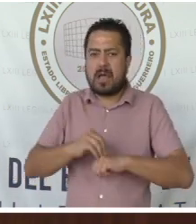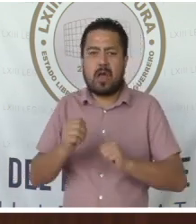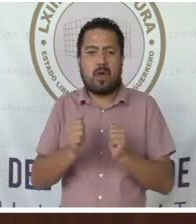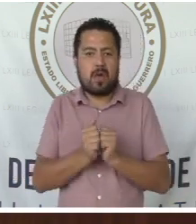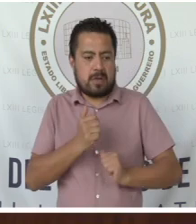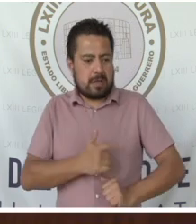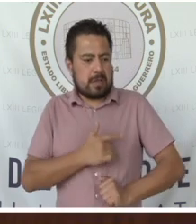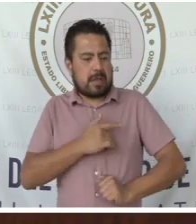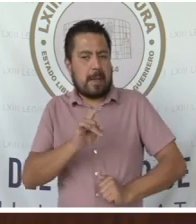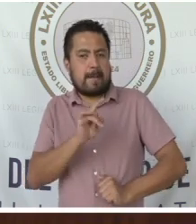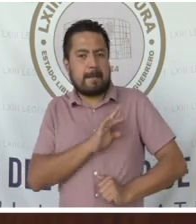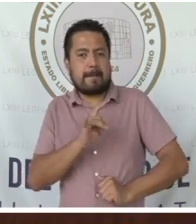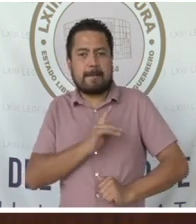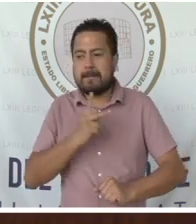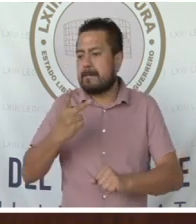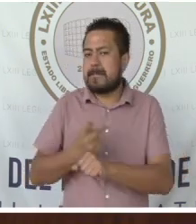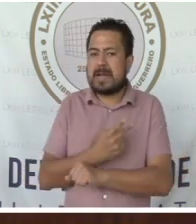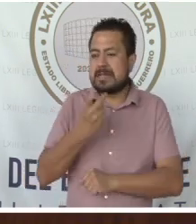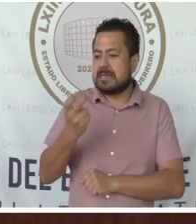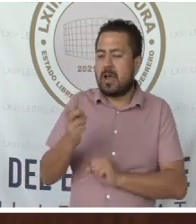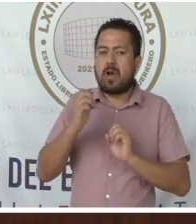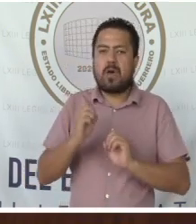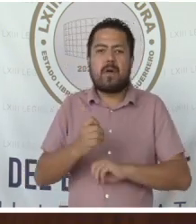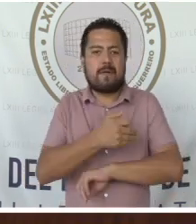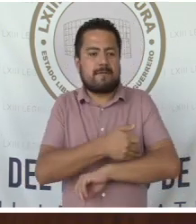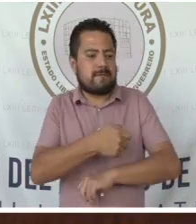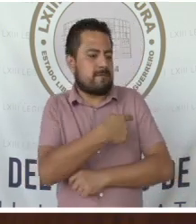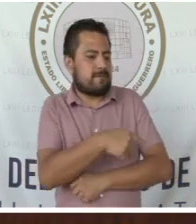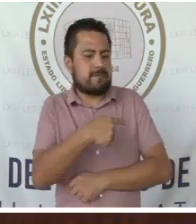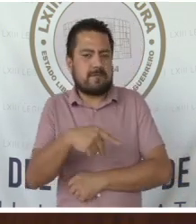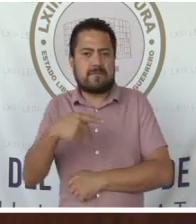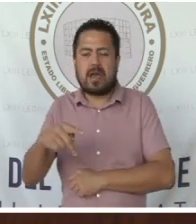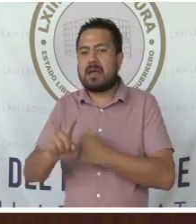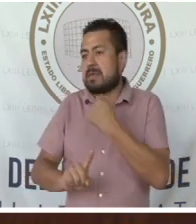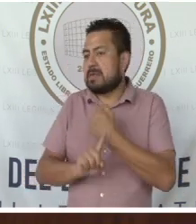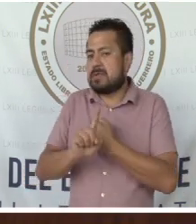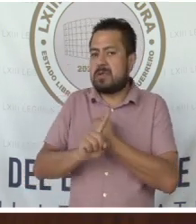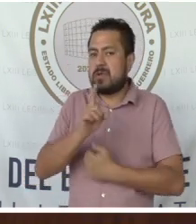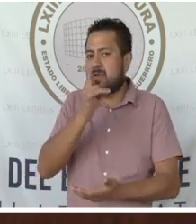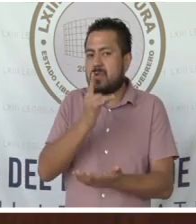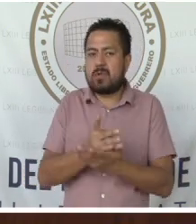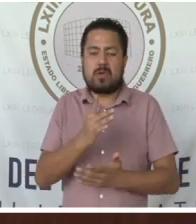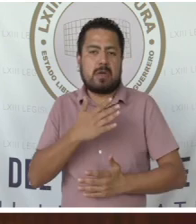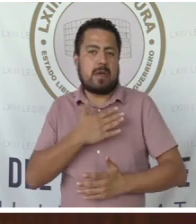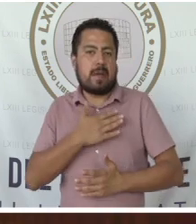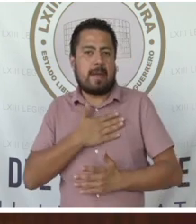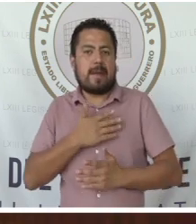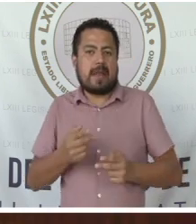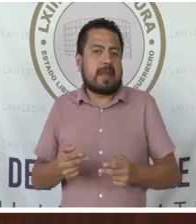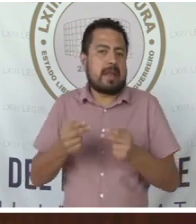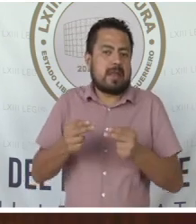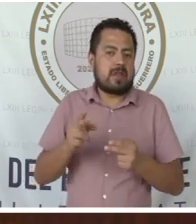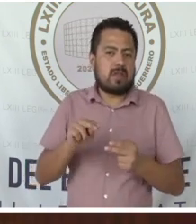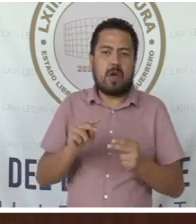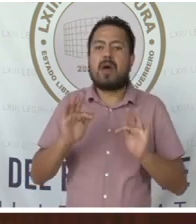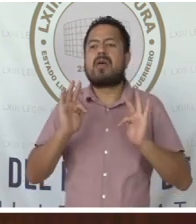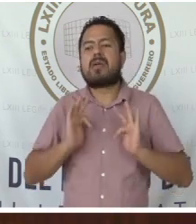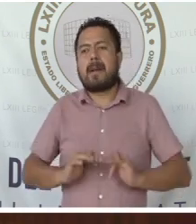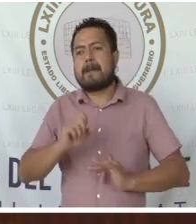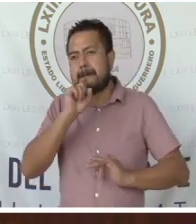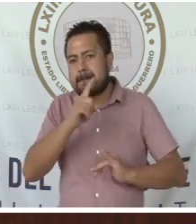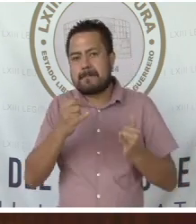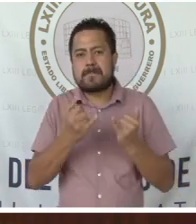a que algo le suceda a ellas o a su familia, afectándose no solo su patrimonio, sino su tranquilidad y